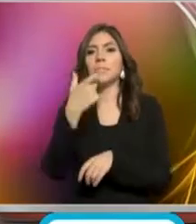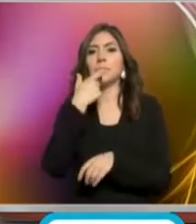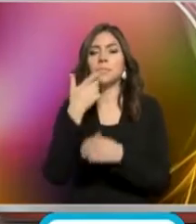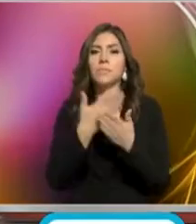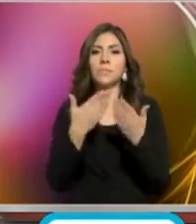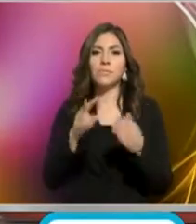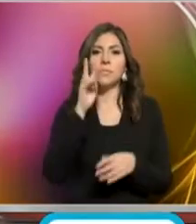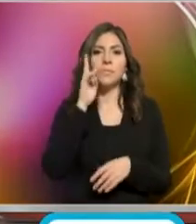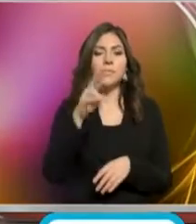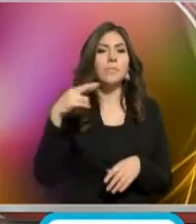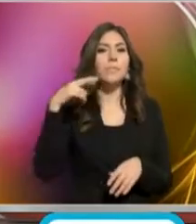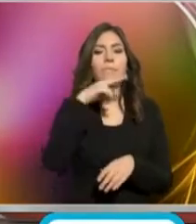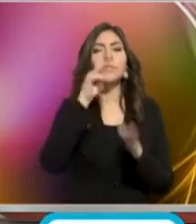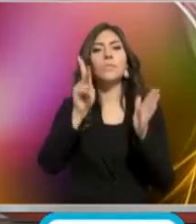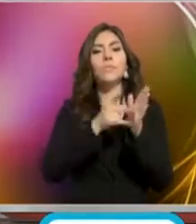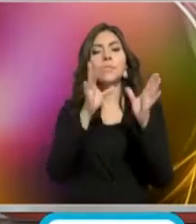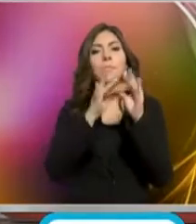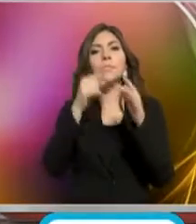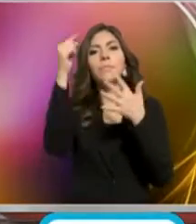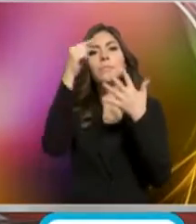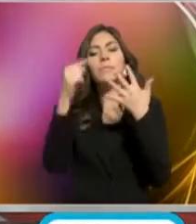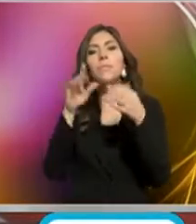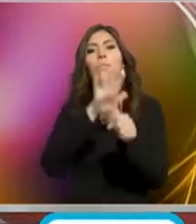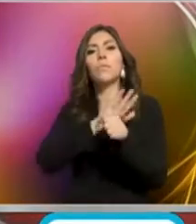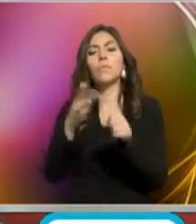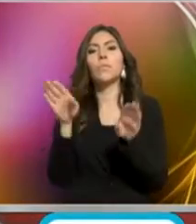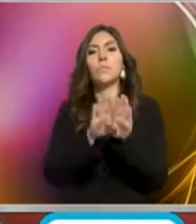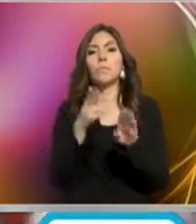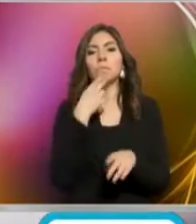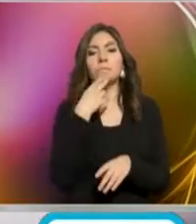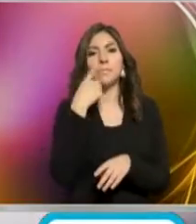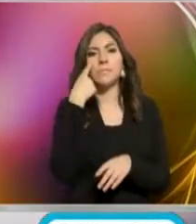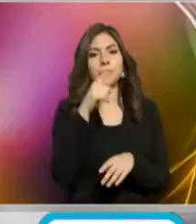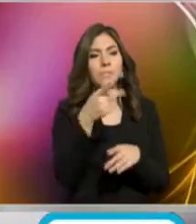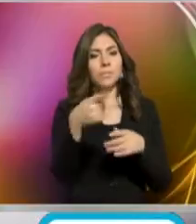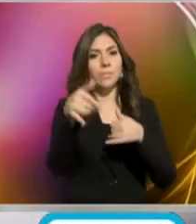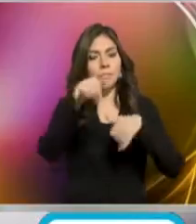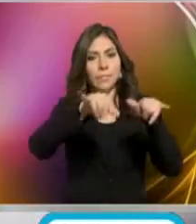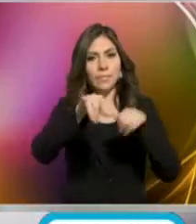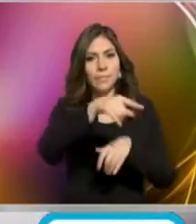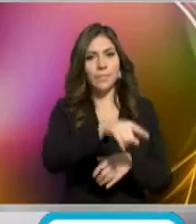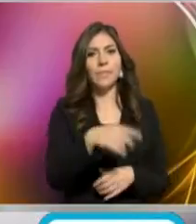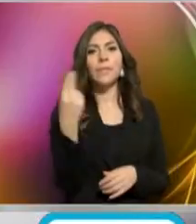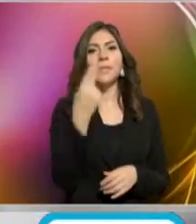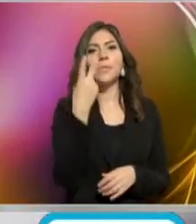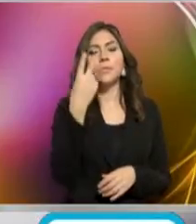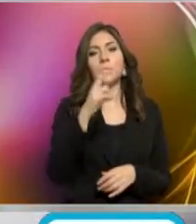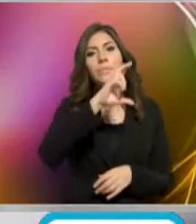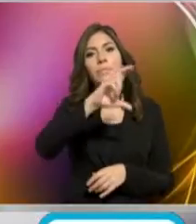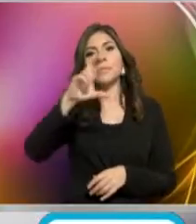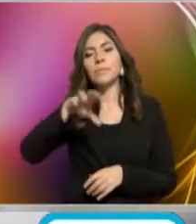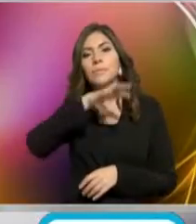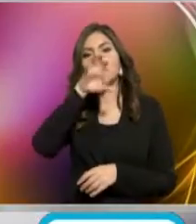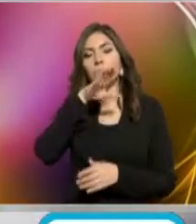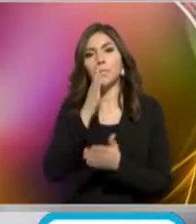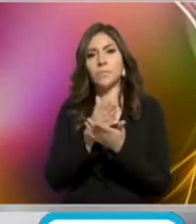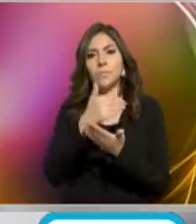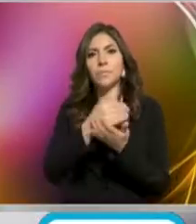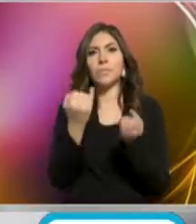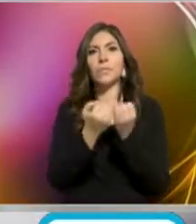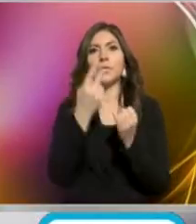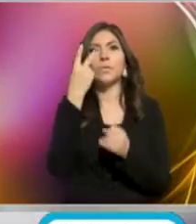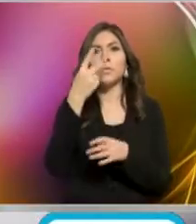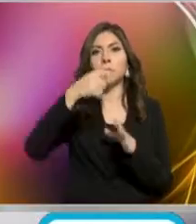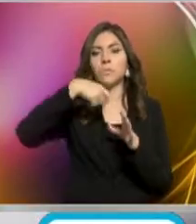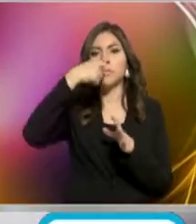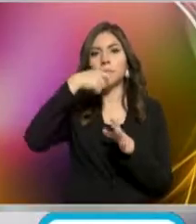repasamos rápidamente los ingredientes? Órale, ¿Sí? ya vas, en lo que lo servimos Vamos a aquí. hacer, necesitamos estos 2 tazas de cebolla picada, También 2